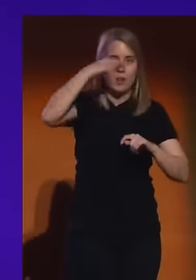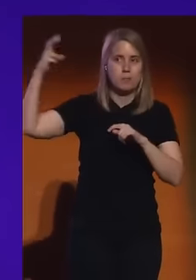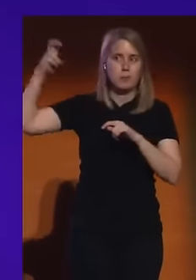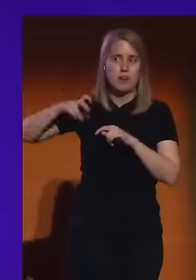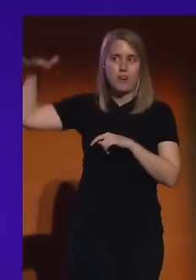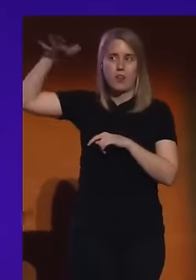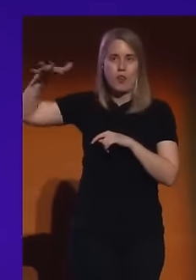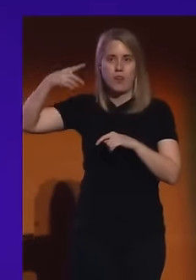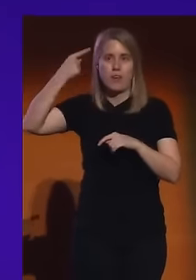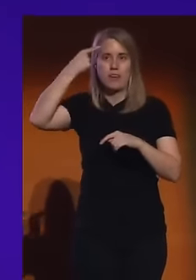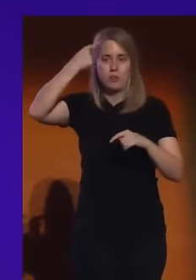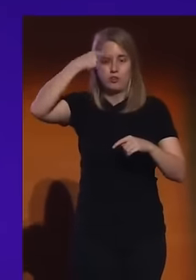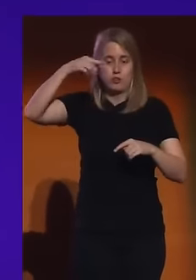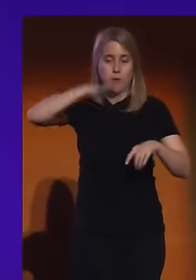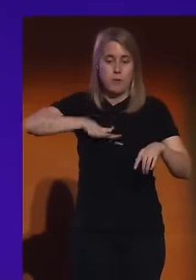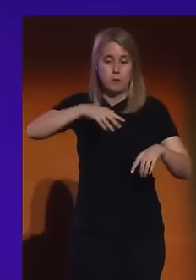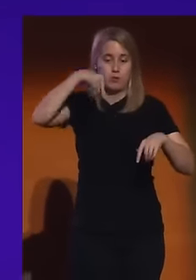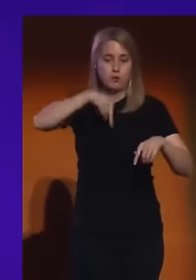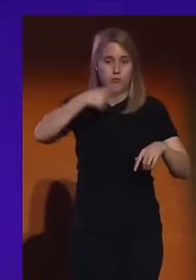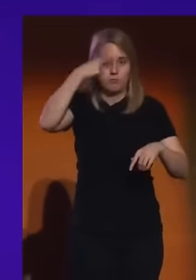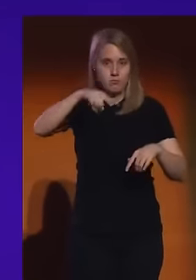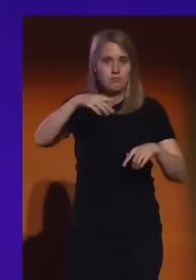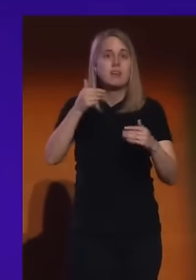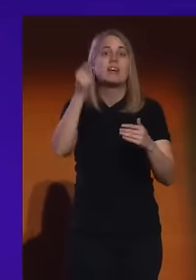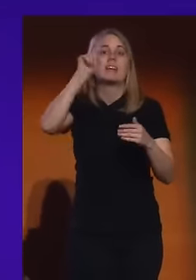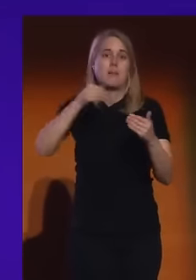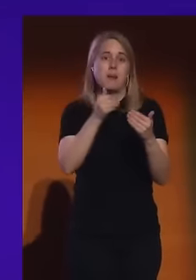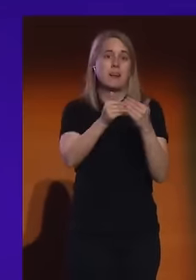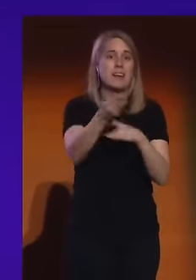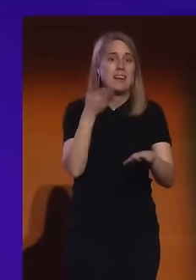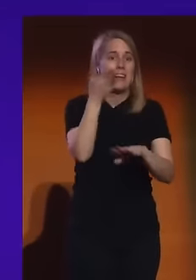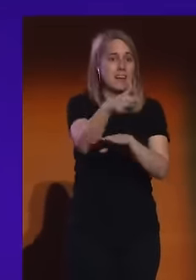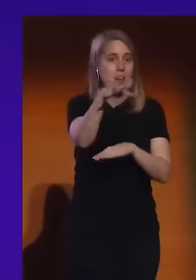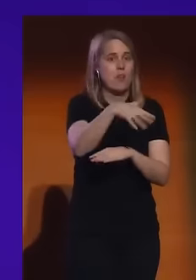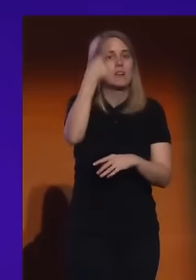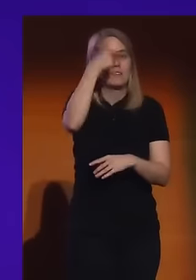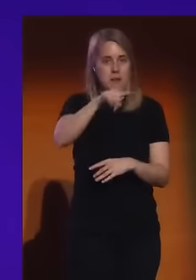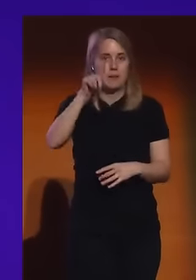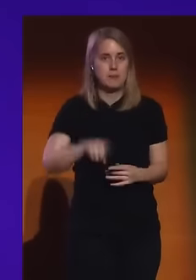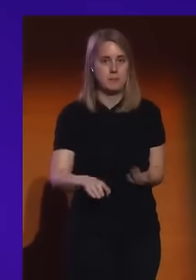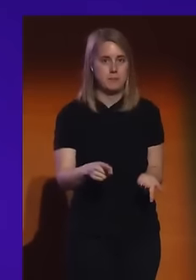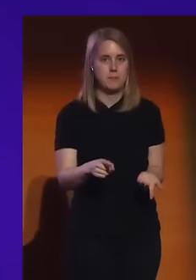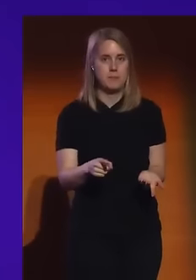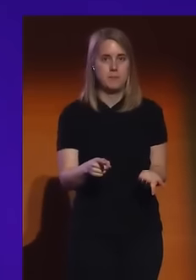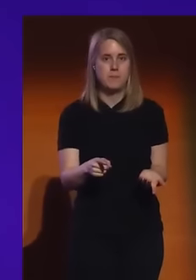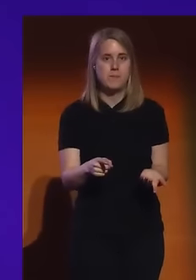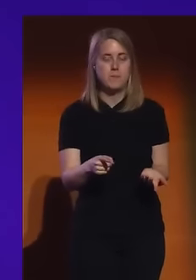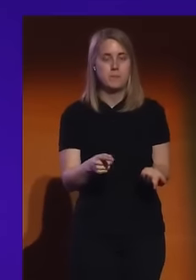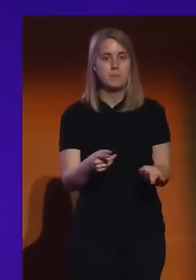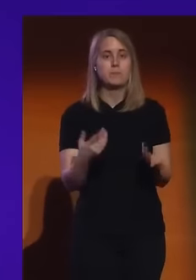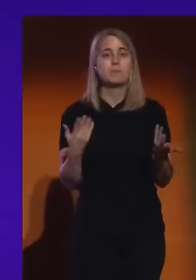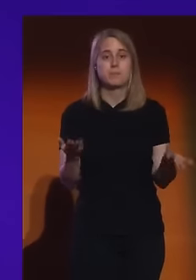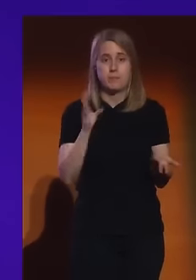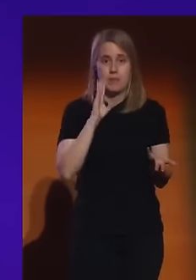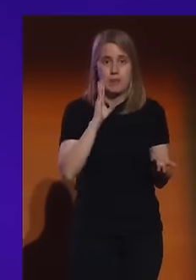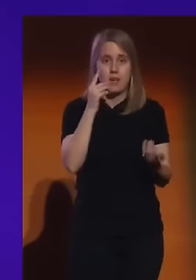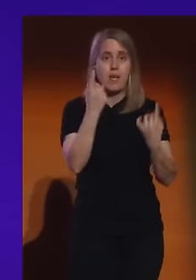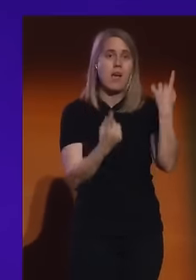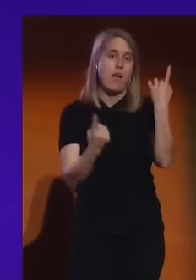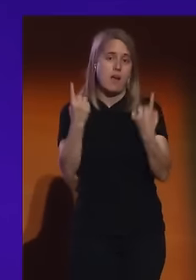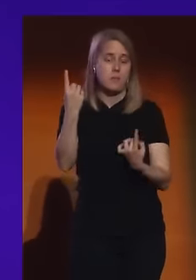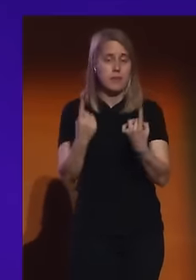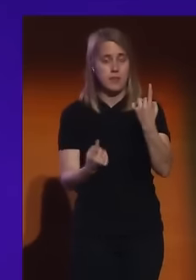gatzen badaku Non gauden eta badaku Nora goazen eta horrek horrek Batan